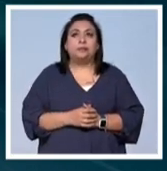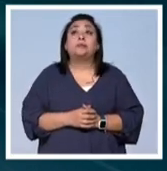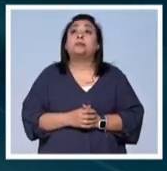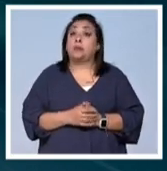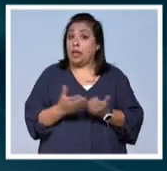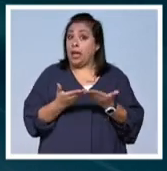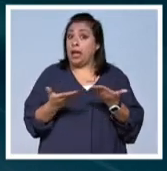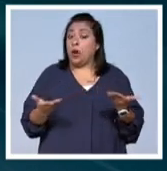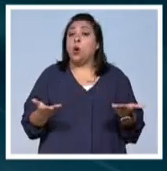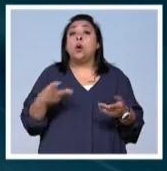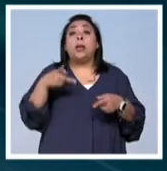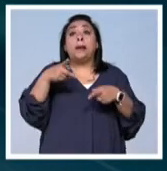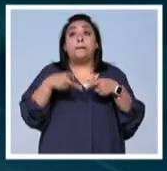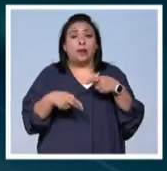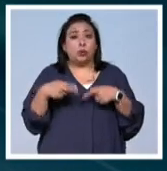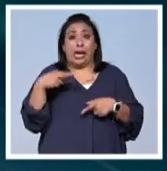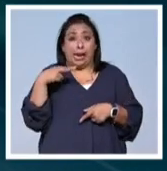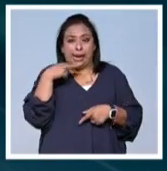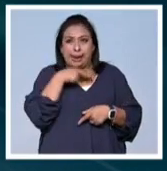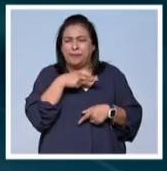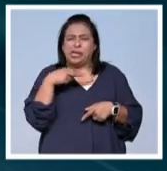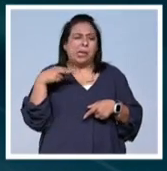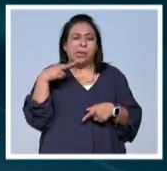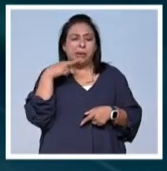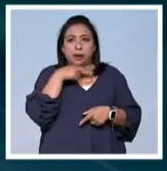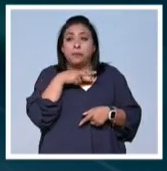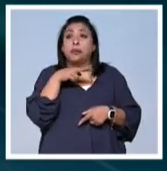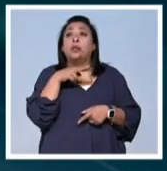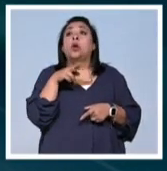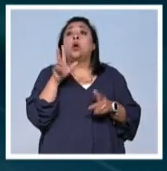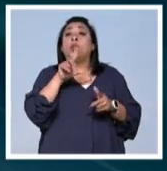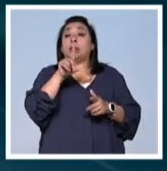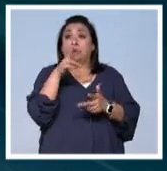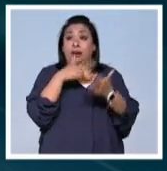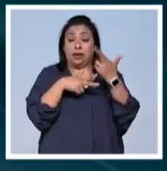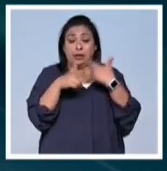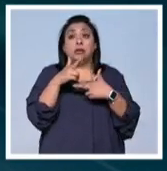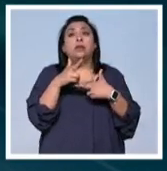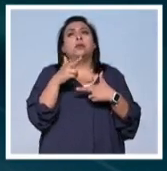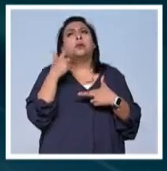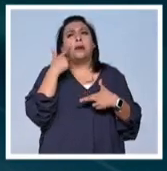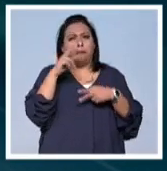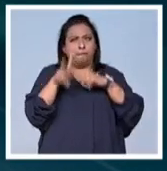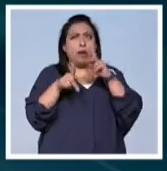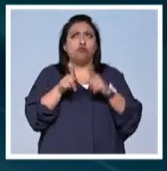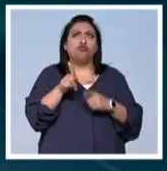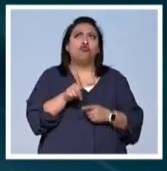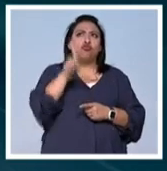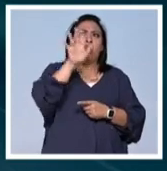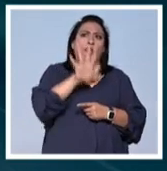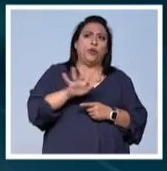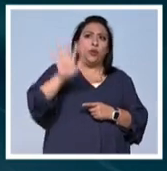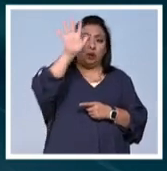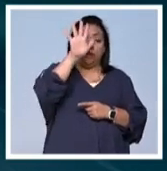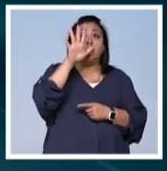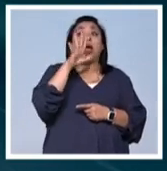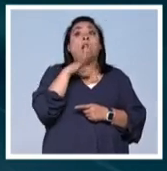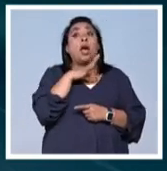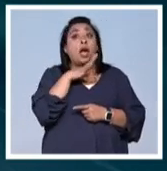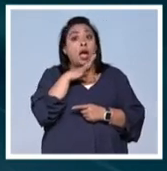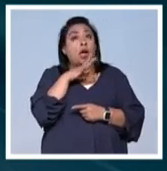es momento de hacer una pausa brevísima inclusive al regreso vamos a ir porque no al espacio no hay